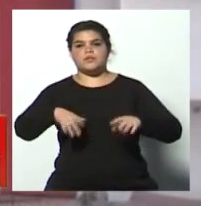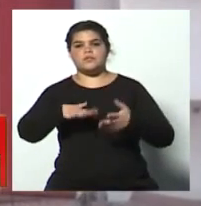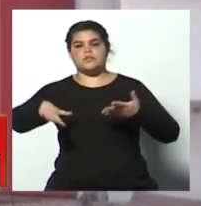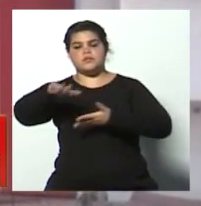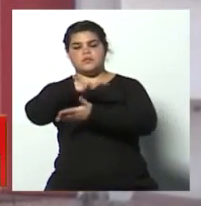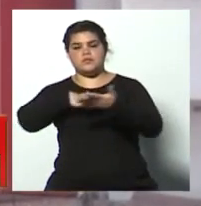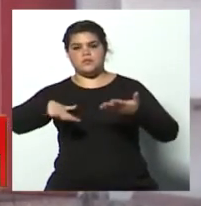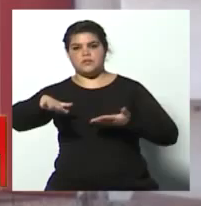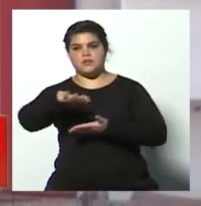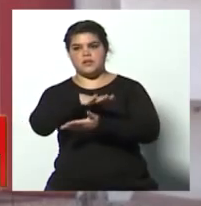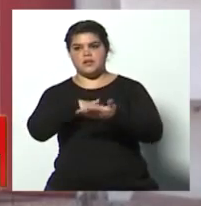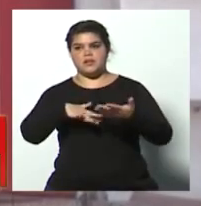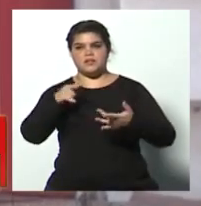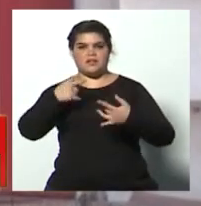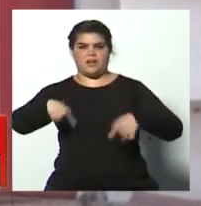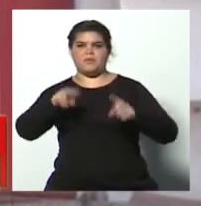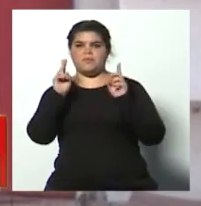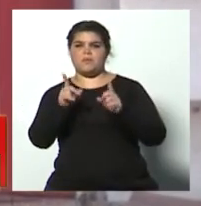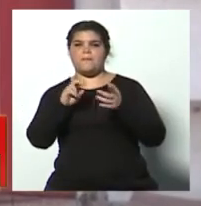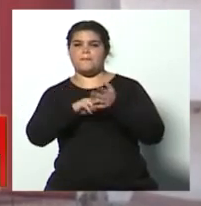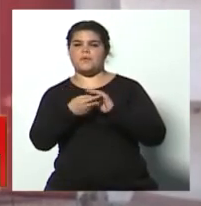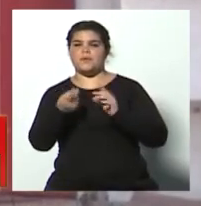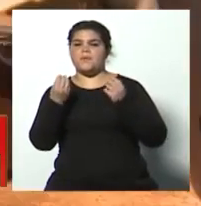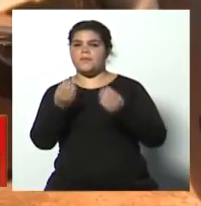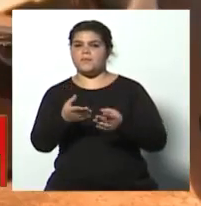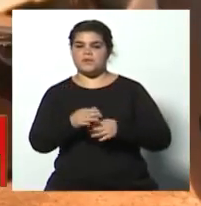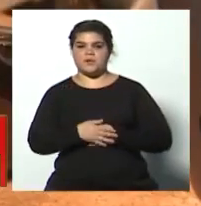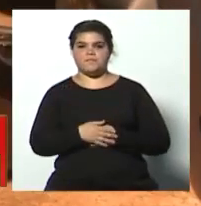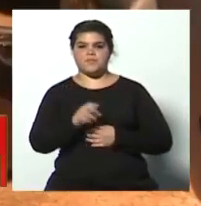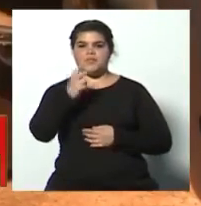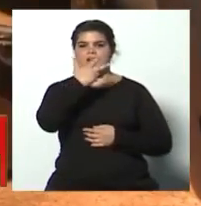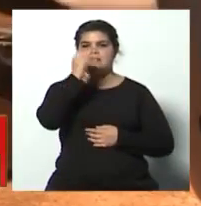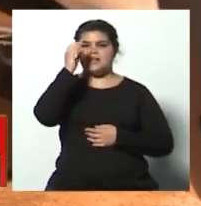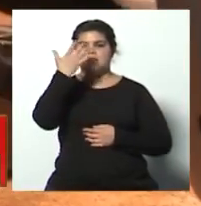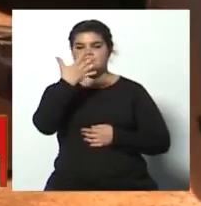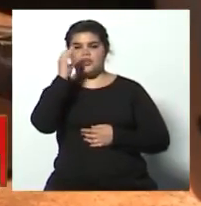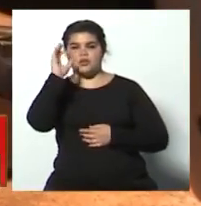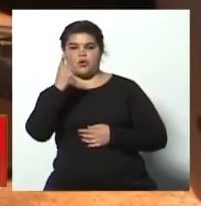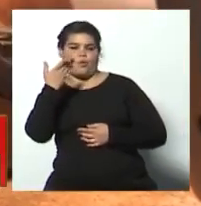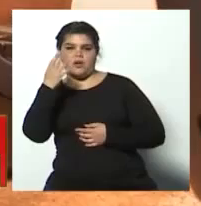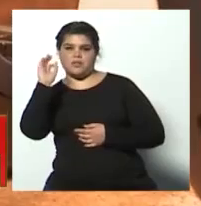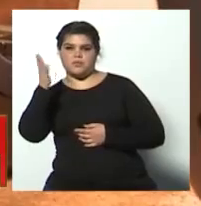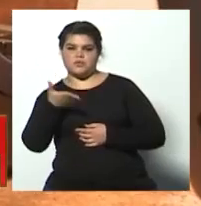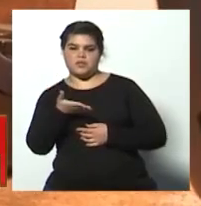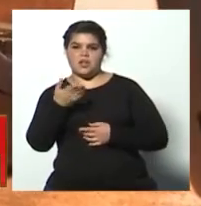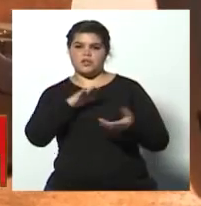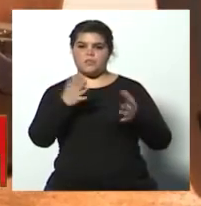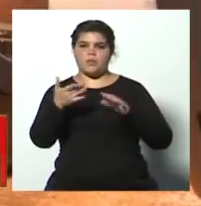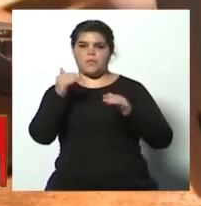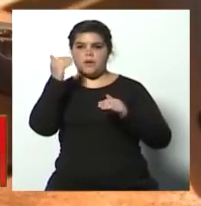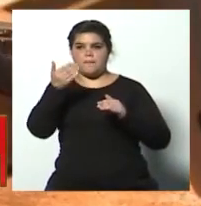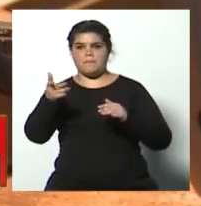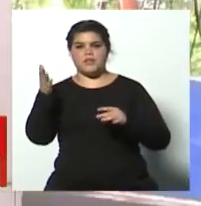sociales todo lo que está ocurriendo. ¿Por qué? Y porque hay entre un 35 y un 40% de los argentinos que está bajo la